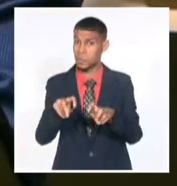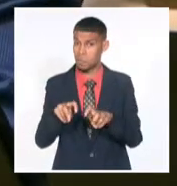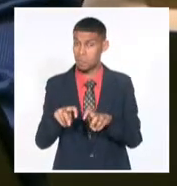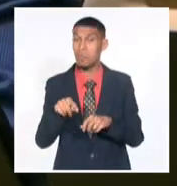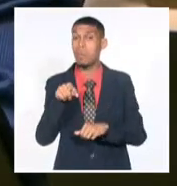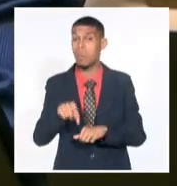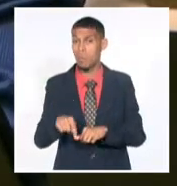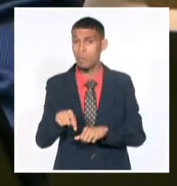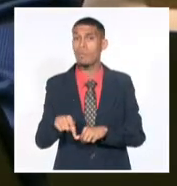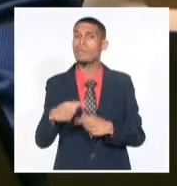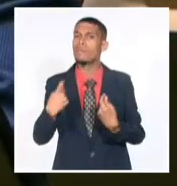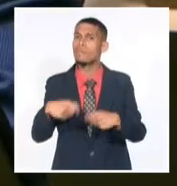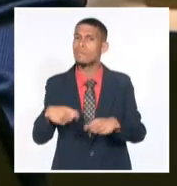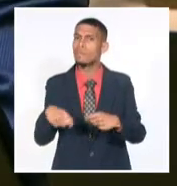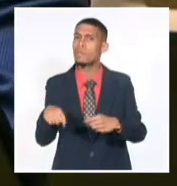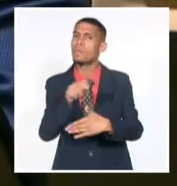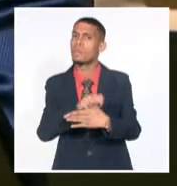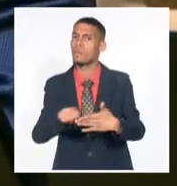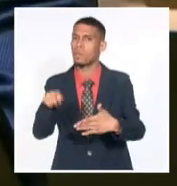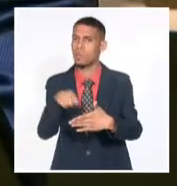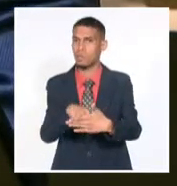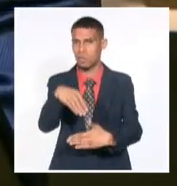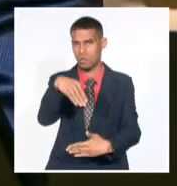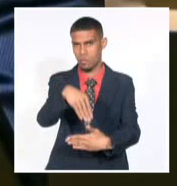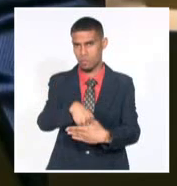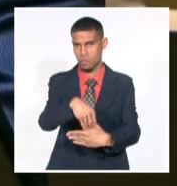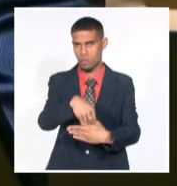decisión respecto al proyecto de resolución